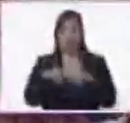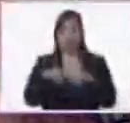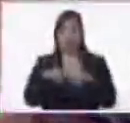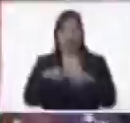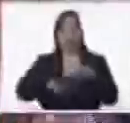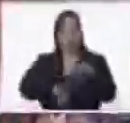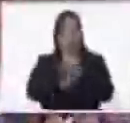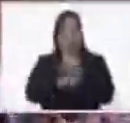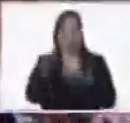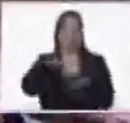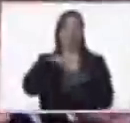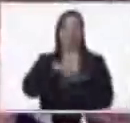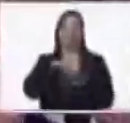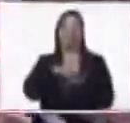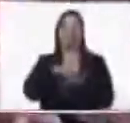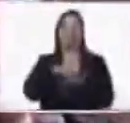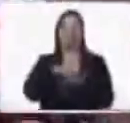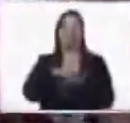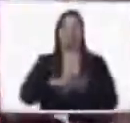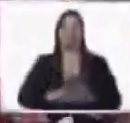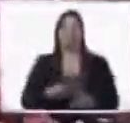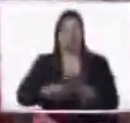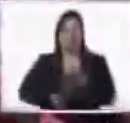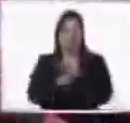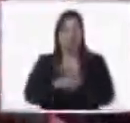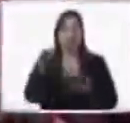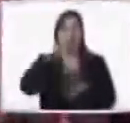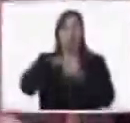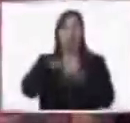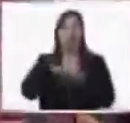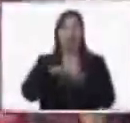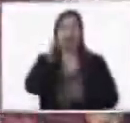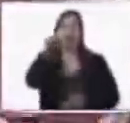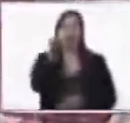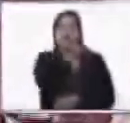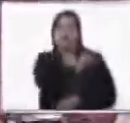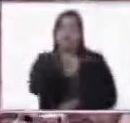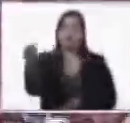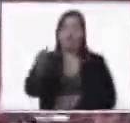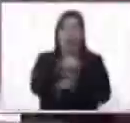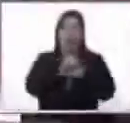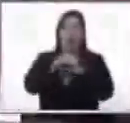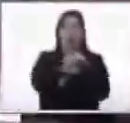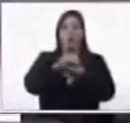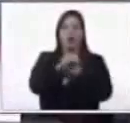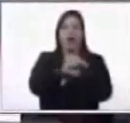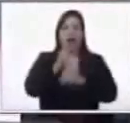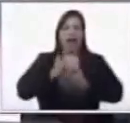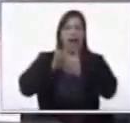Vamos para Miranda, pues. Vamos para Miranda una semana a gobernar,